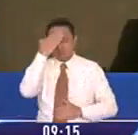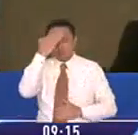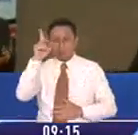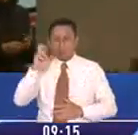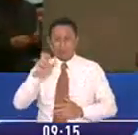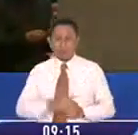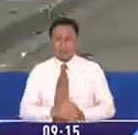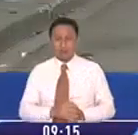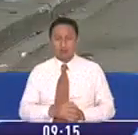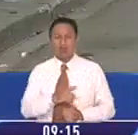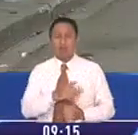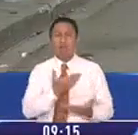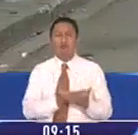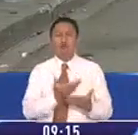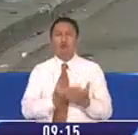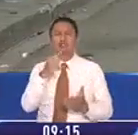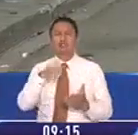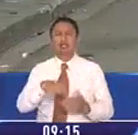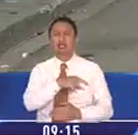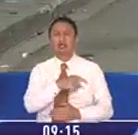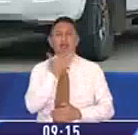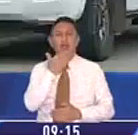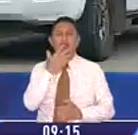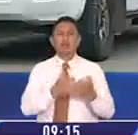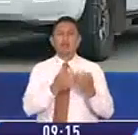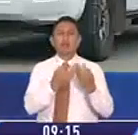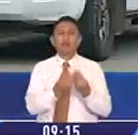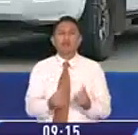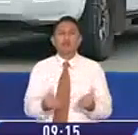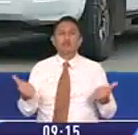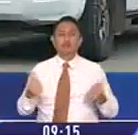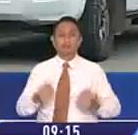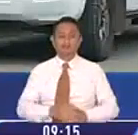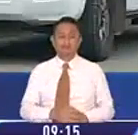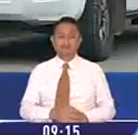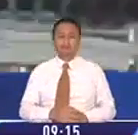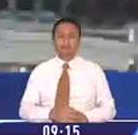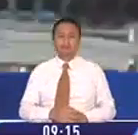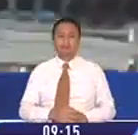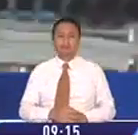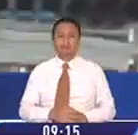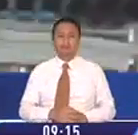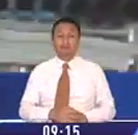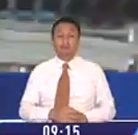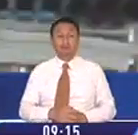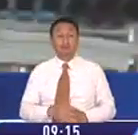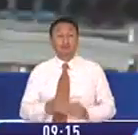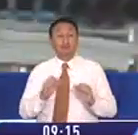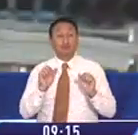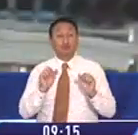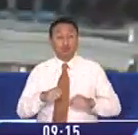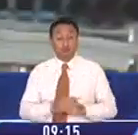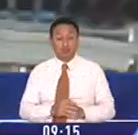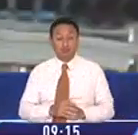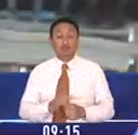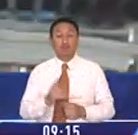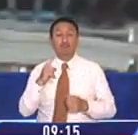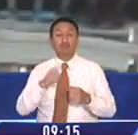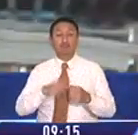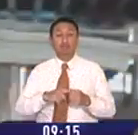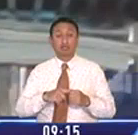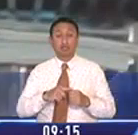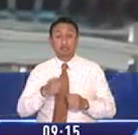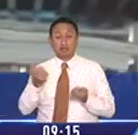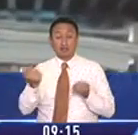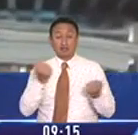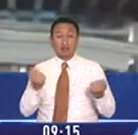y cuáles son sus propuestas para solucionar los principales desafíos del país. Es posible, con la participación de los